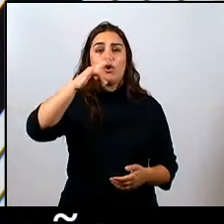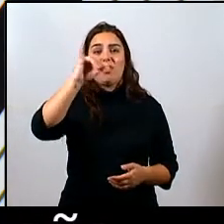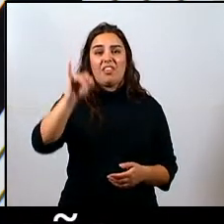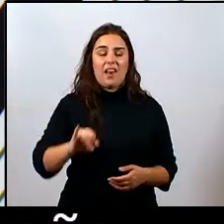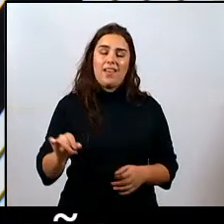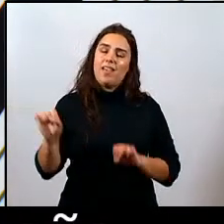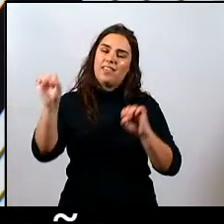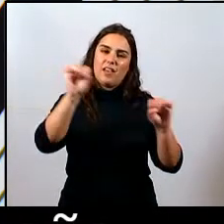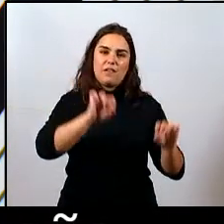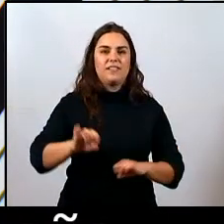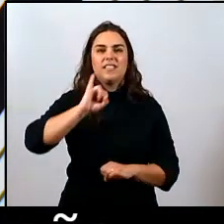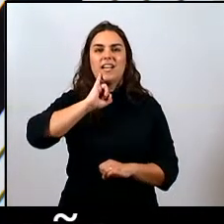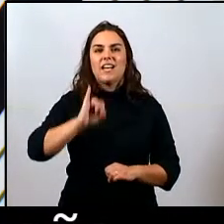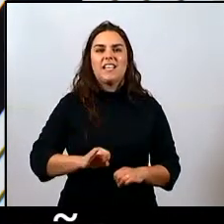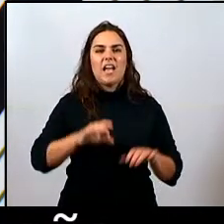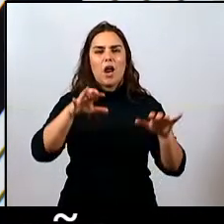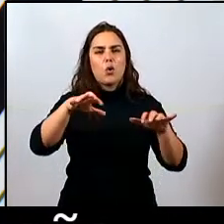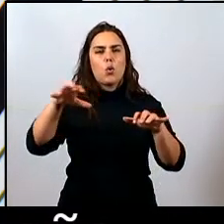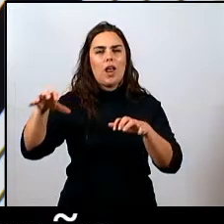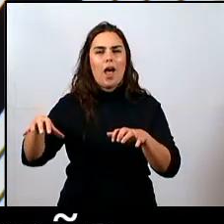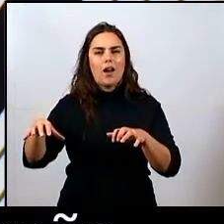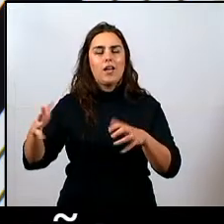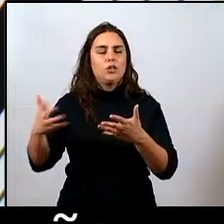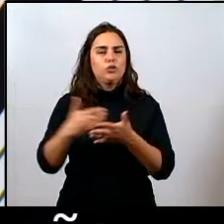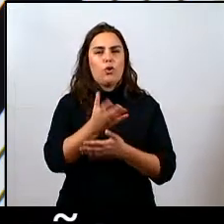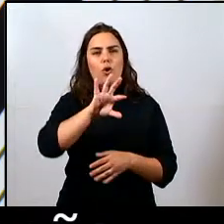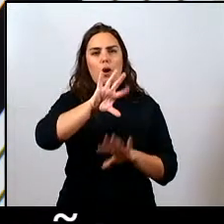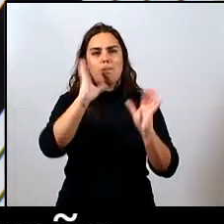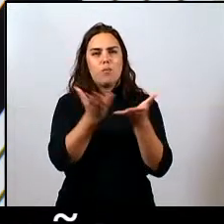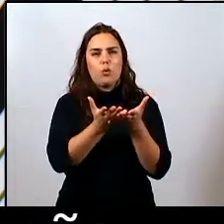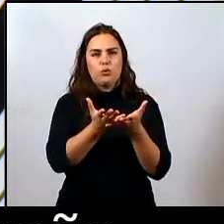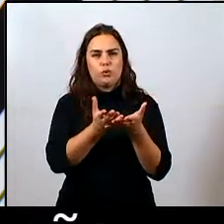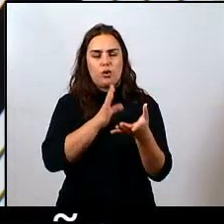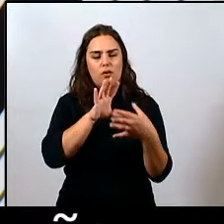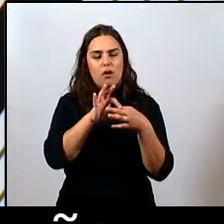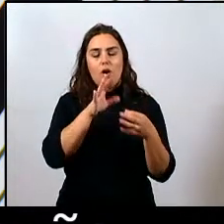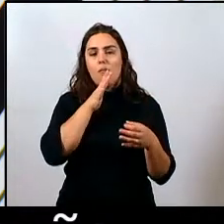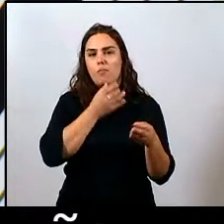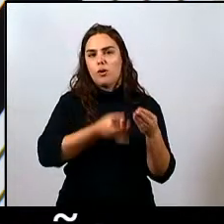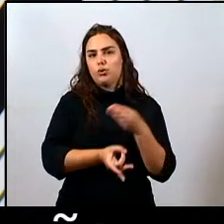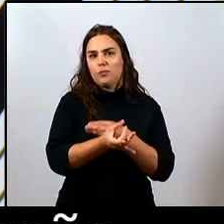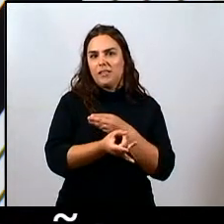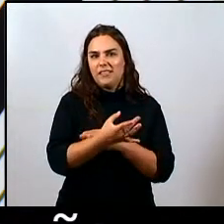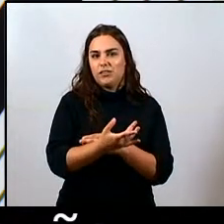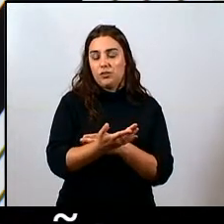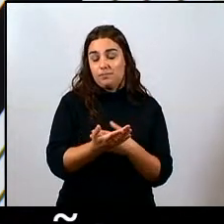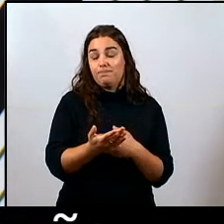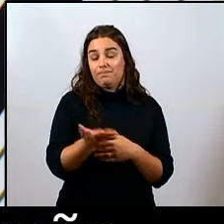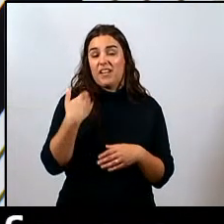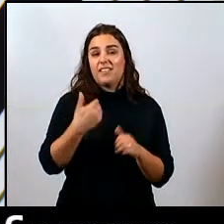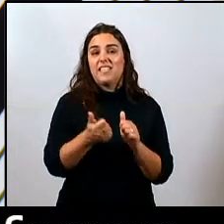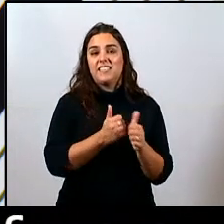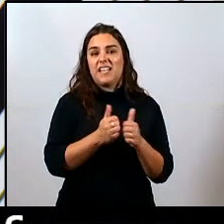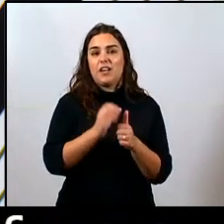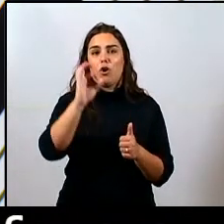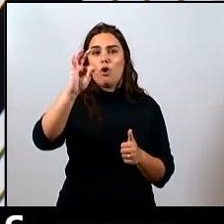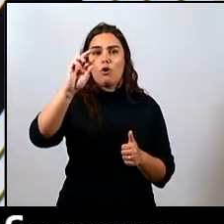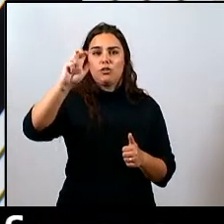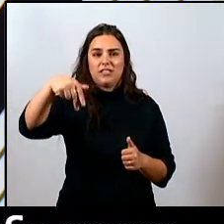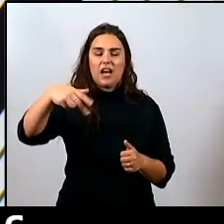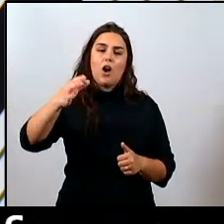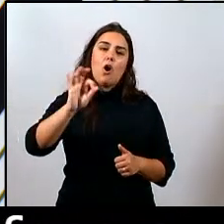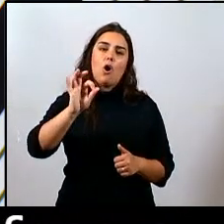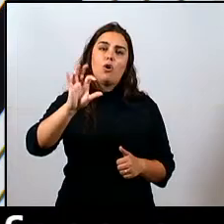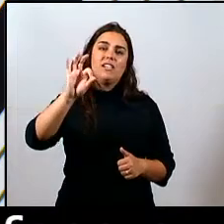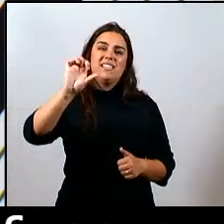de la energía nuclear por todo el mundo, en sintonía con su ministro Javier Solana, que fue secretario de la OTAN, o Jordi